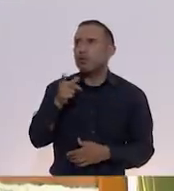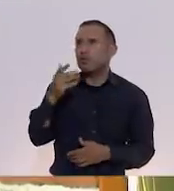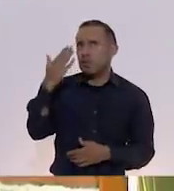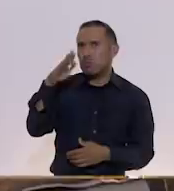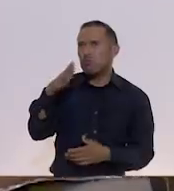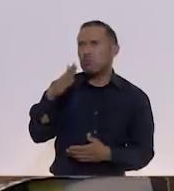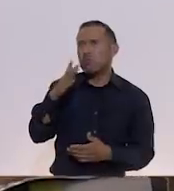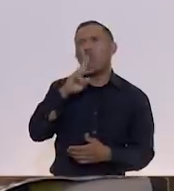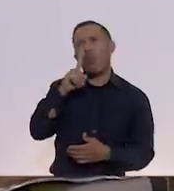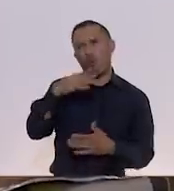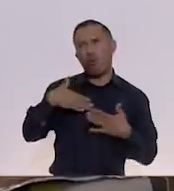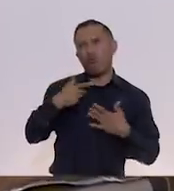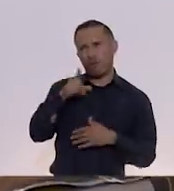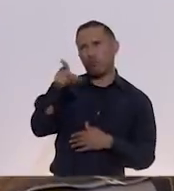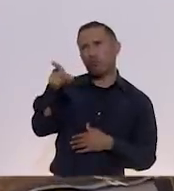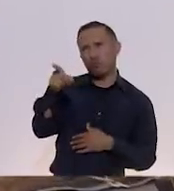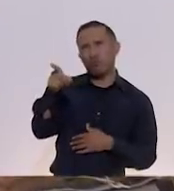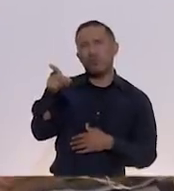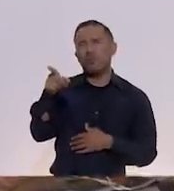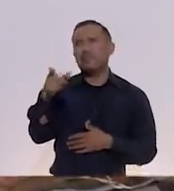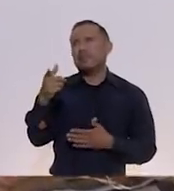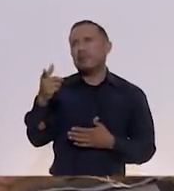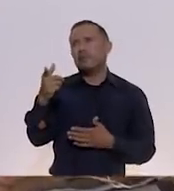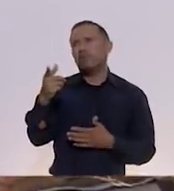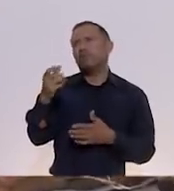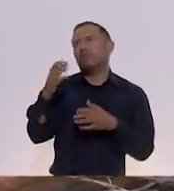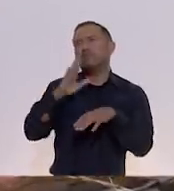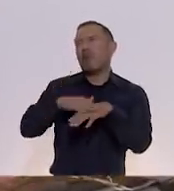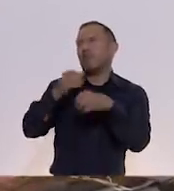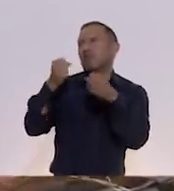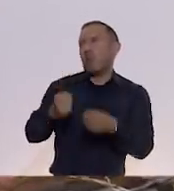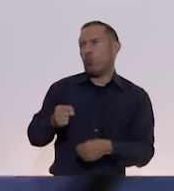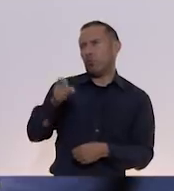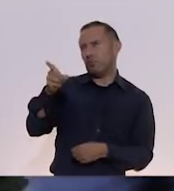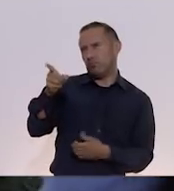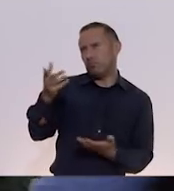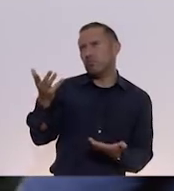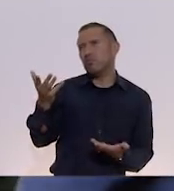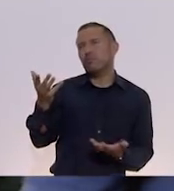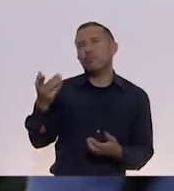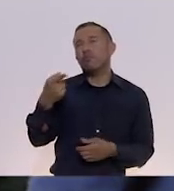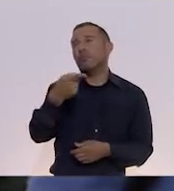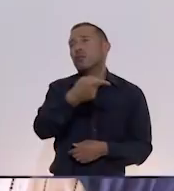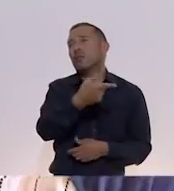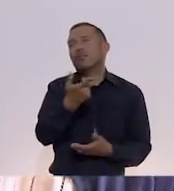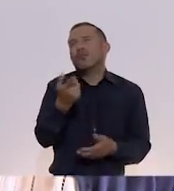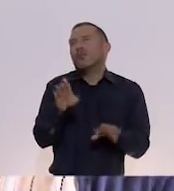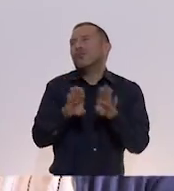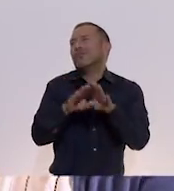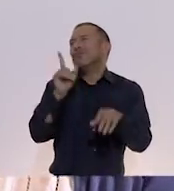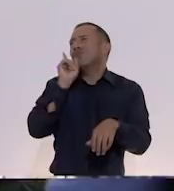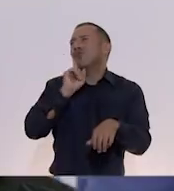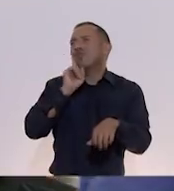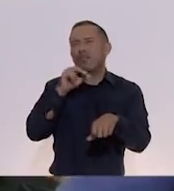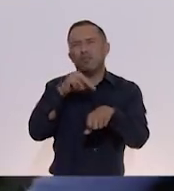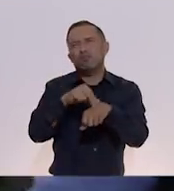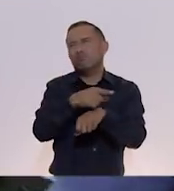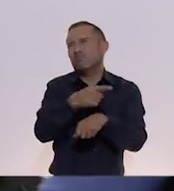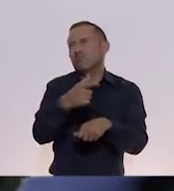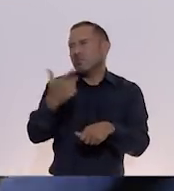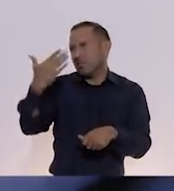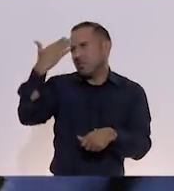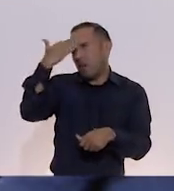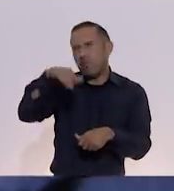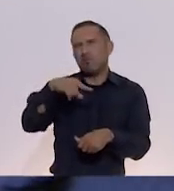doctor. A usted le tengo más confianza y, pues, la doctora Ibáñez es mujer y, pues, ya sabe cómo son